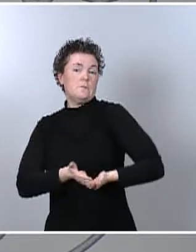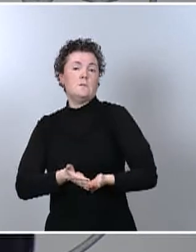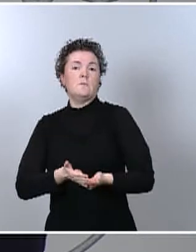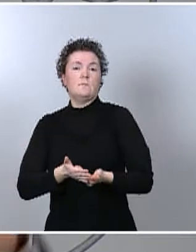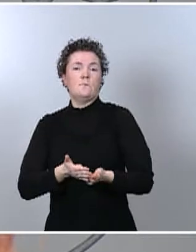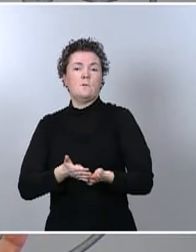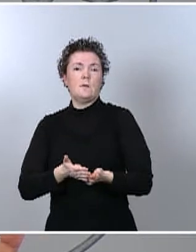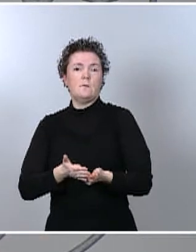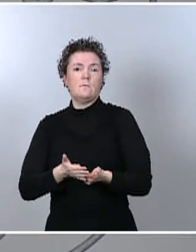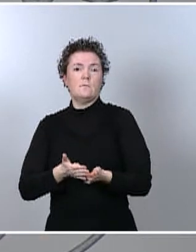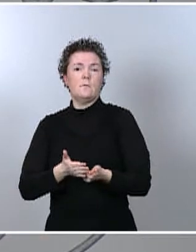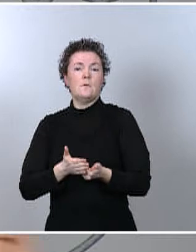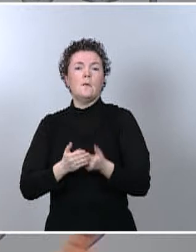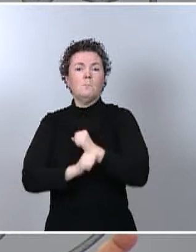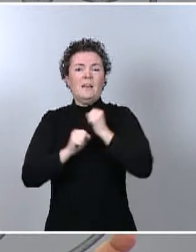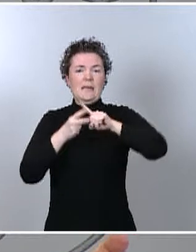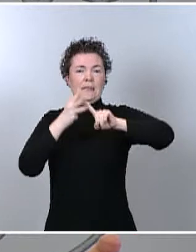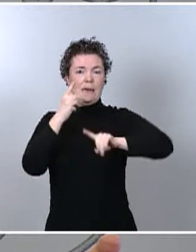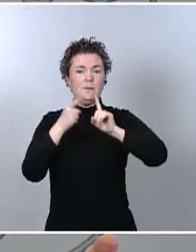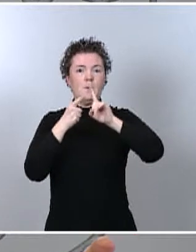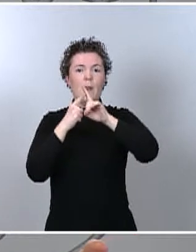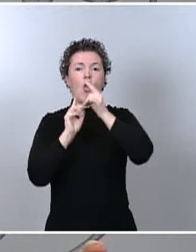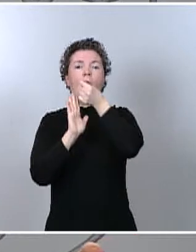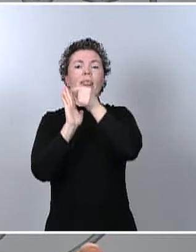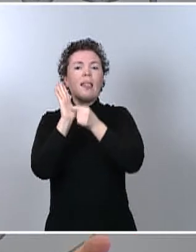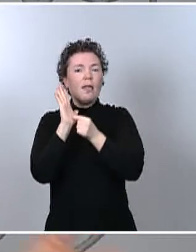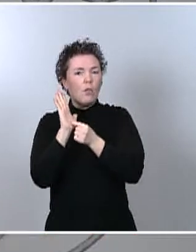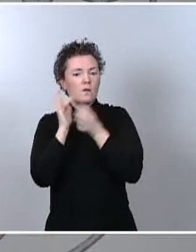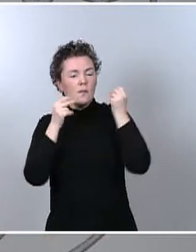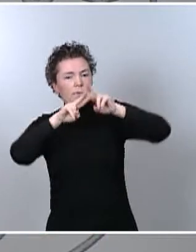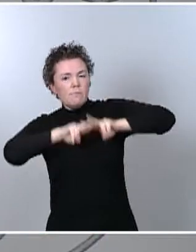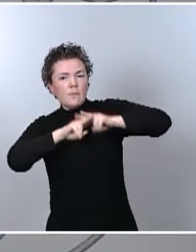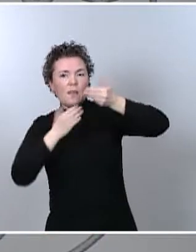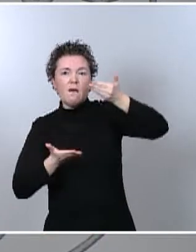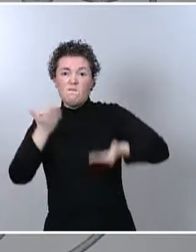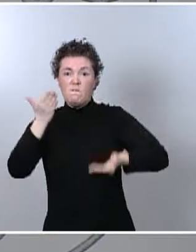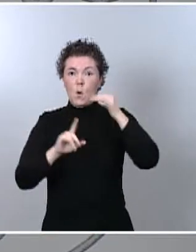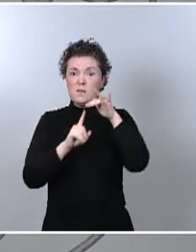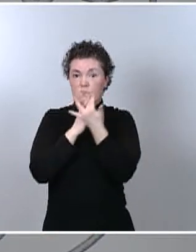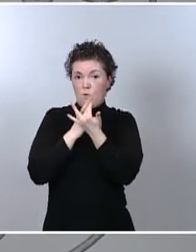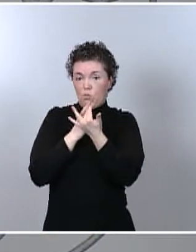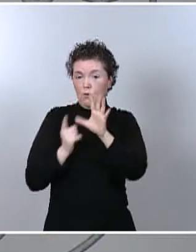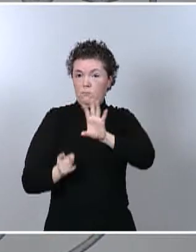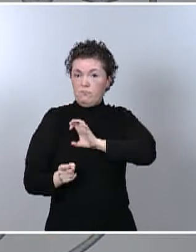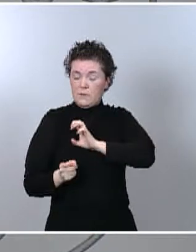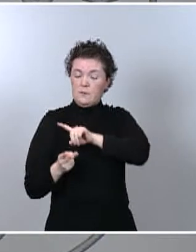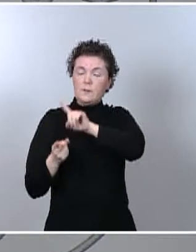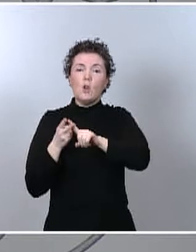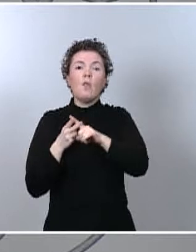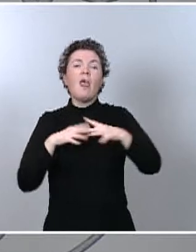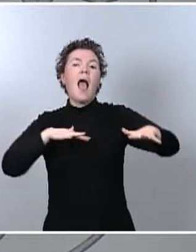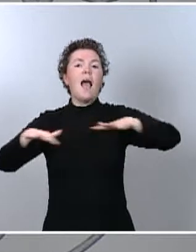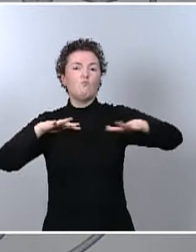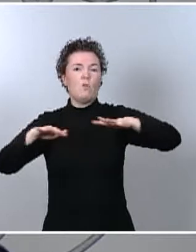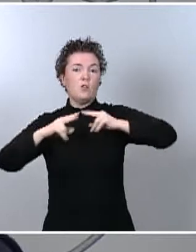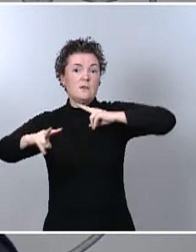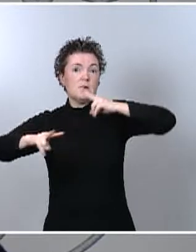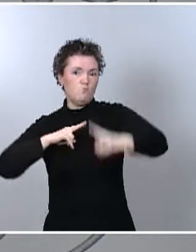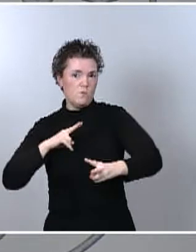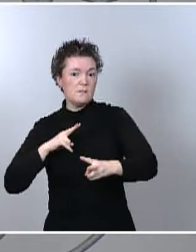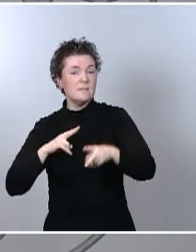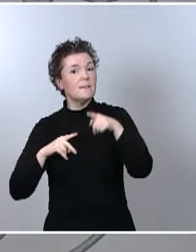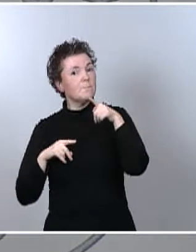y esto no va a ser una excepción en estos momentos, ¿no? Hay una estrategia de respuesta, un paquete de actuaciones de respuesta que se aprobó el 22 de